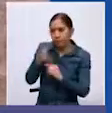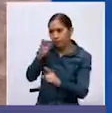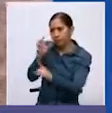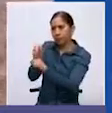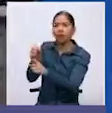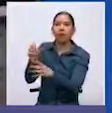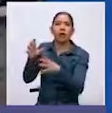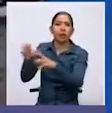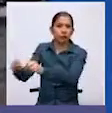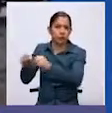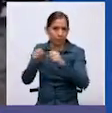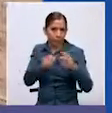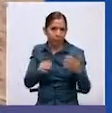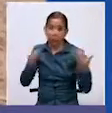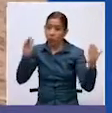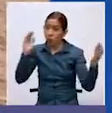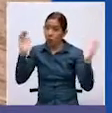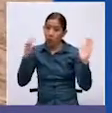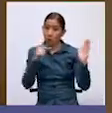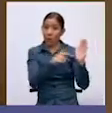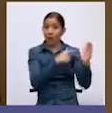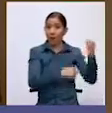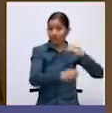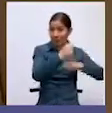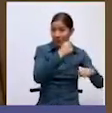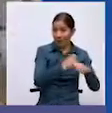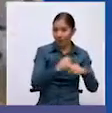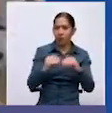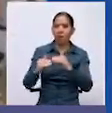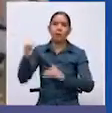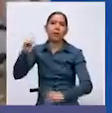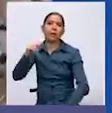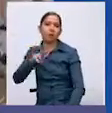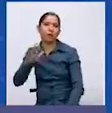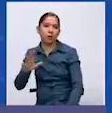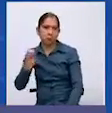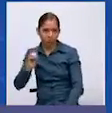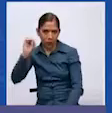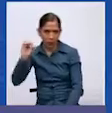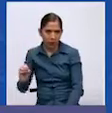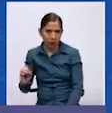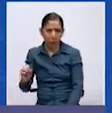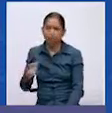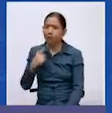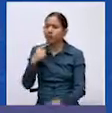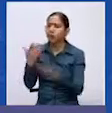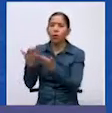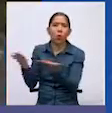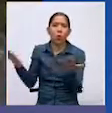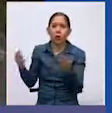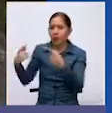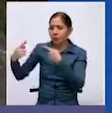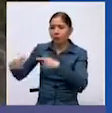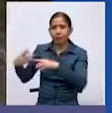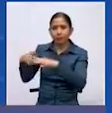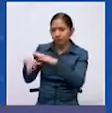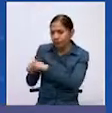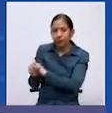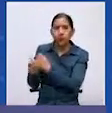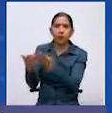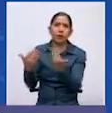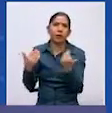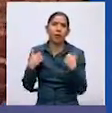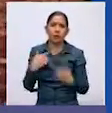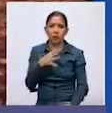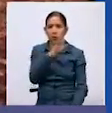gestión pasada. La autoridad indicó que la monetización de los productos de la lucha contra el contrabando es por el decomiso de